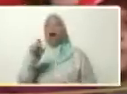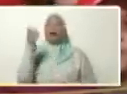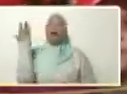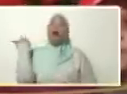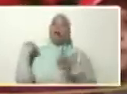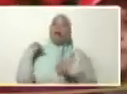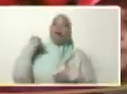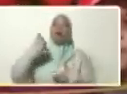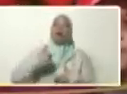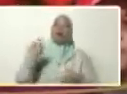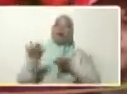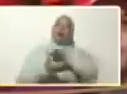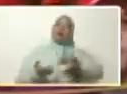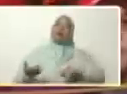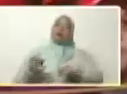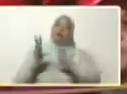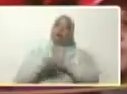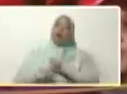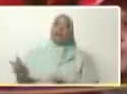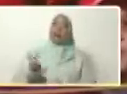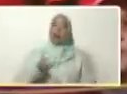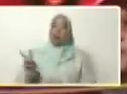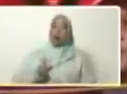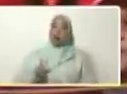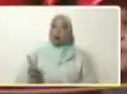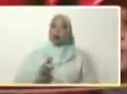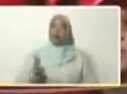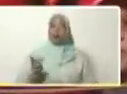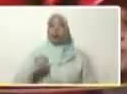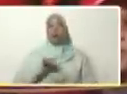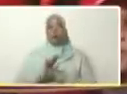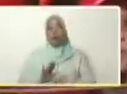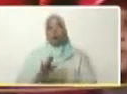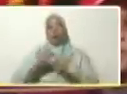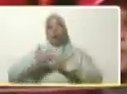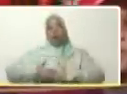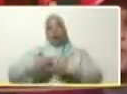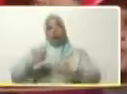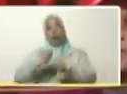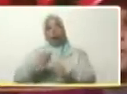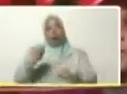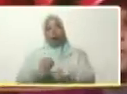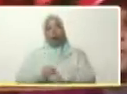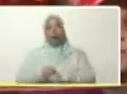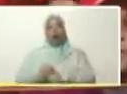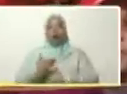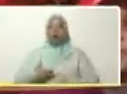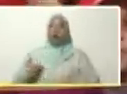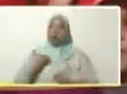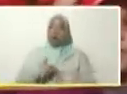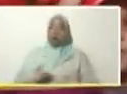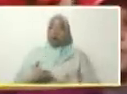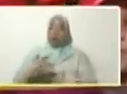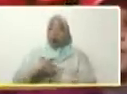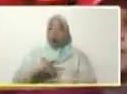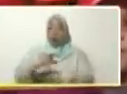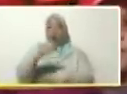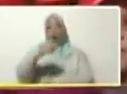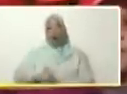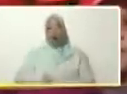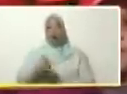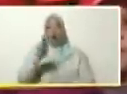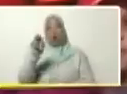pretendió arrebatar los recursos de Venezuela y privatizar la industria para sus bienes e intereses, hoy